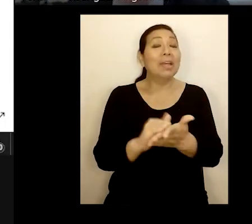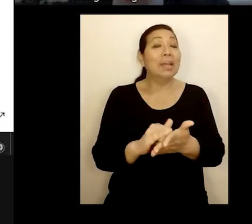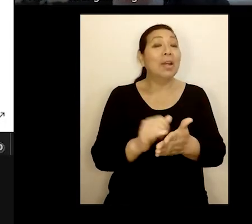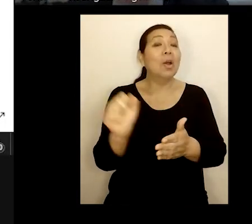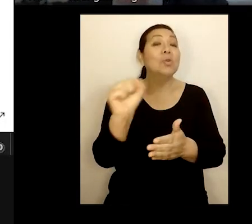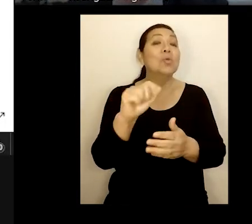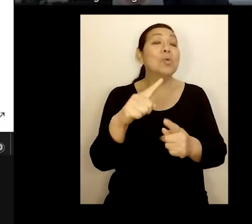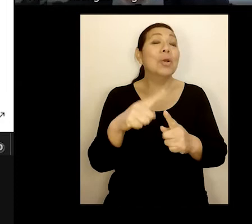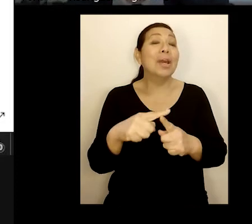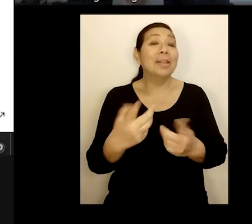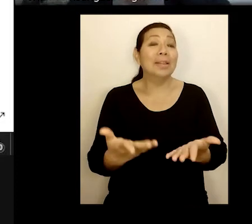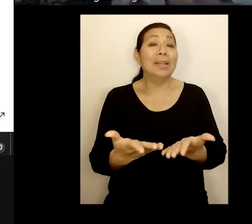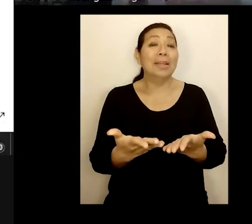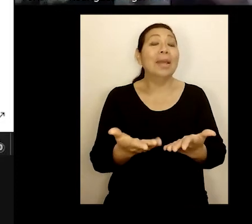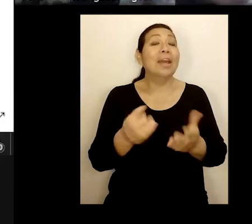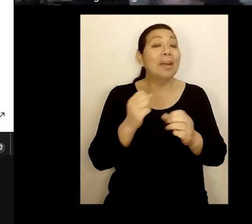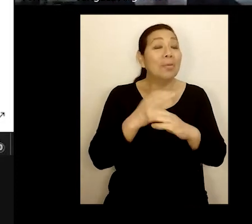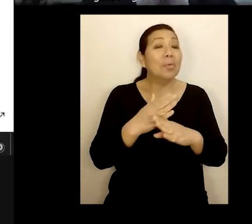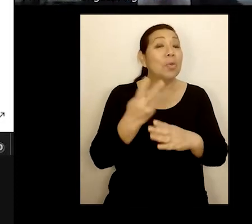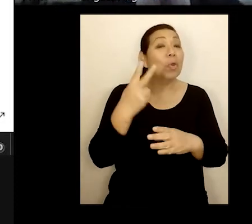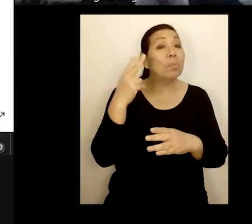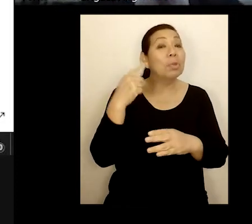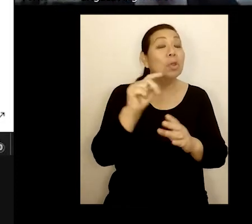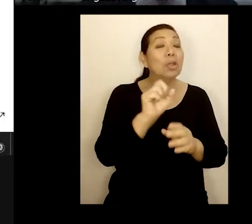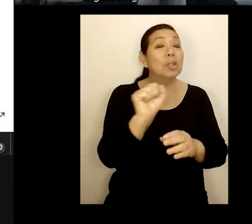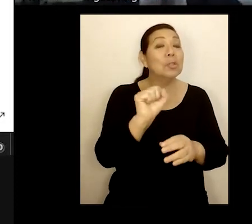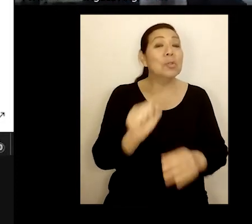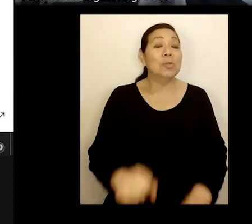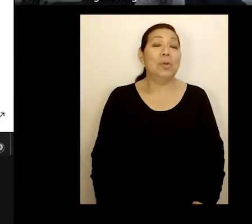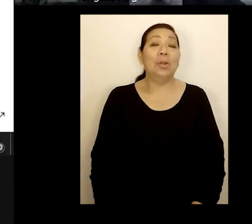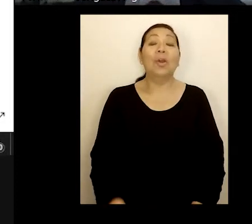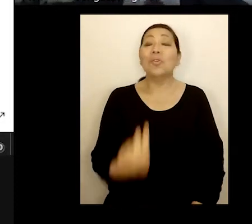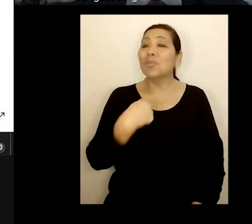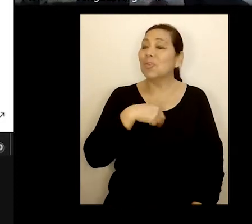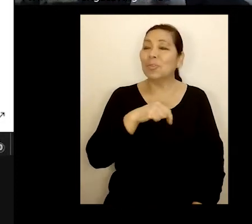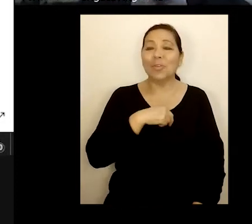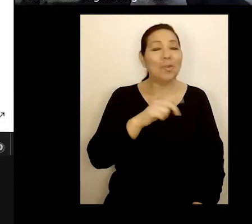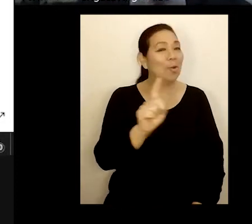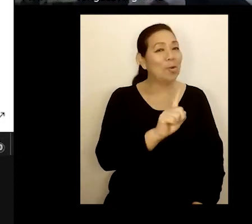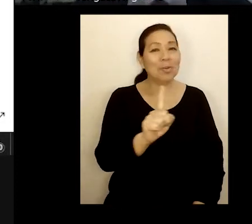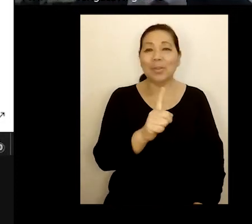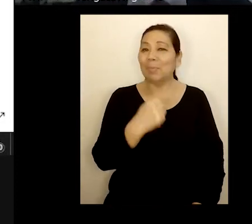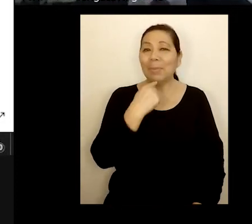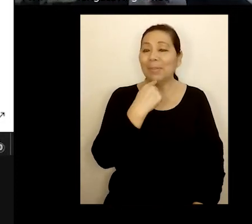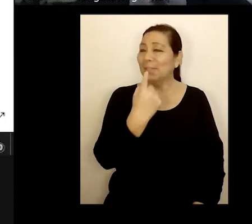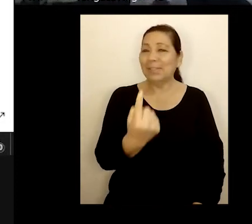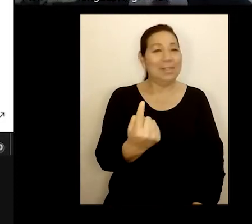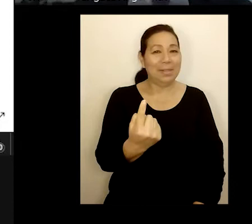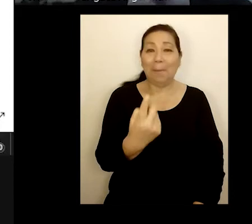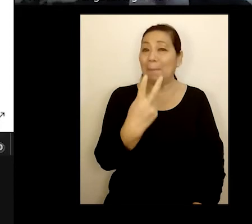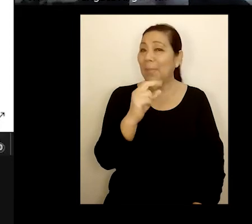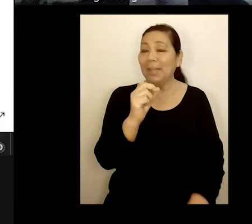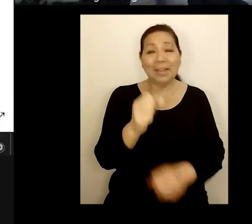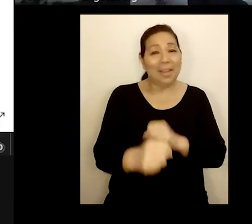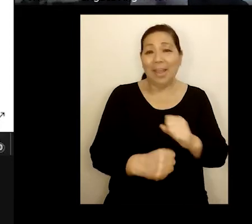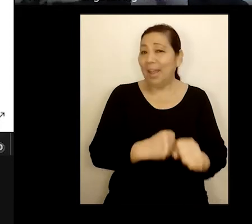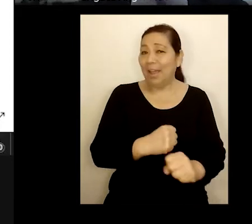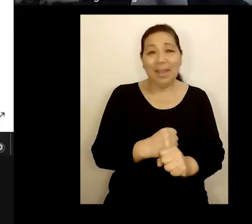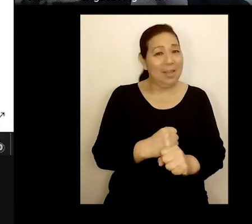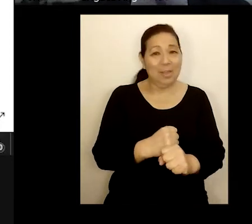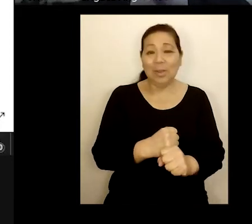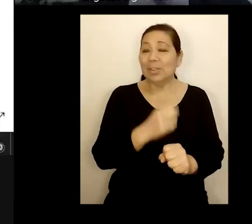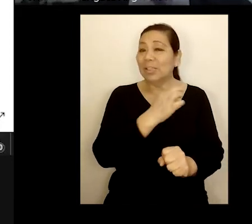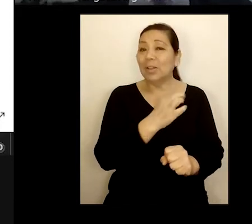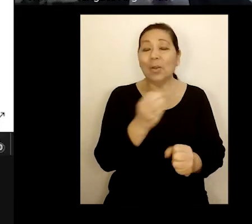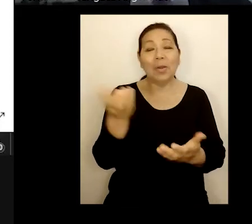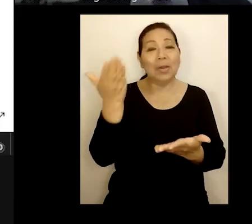refiere la SUNAT asciende a la suma de 2 millones de soles. Nosotros no estamos litigando 20 años, señores magistrados,